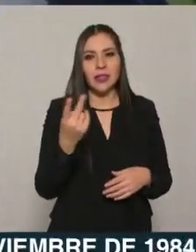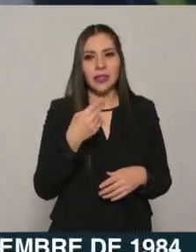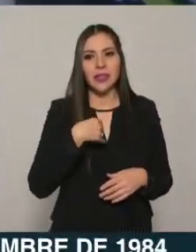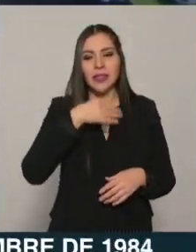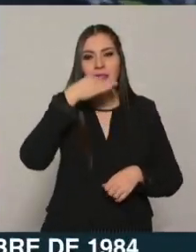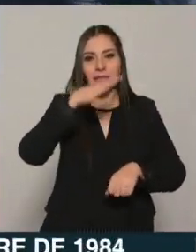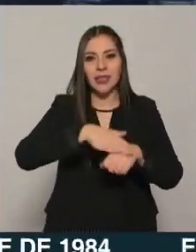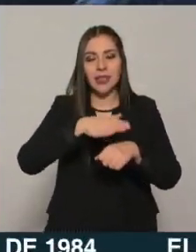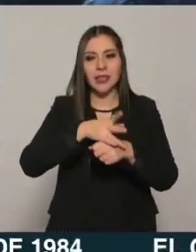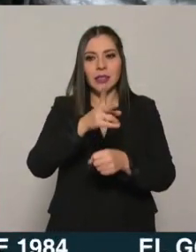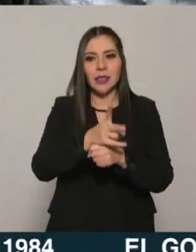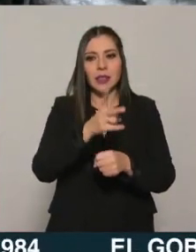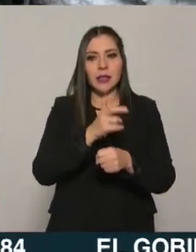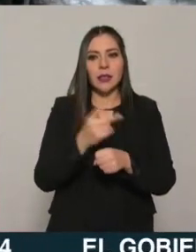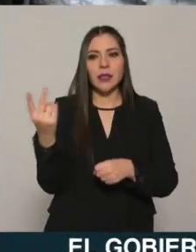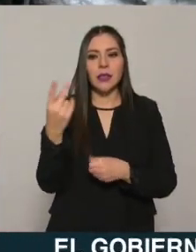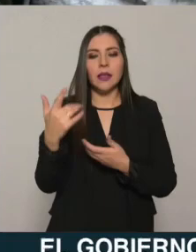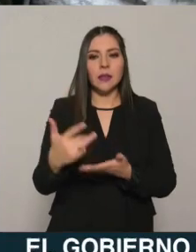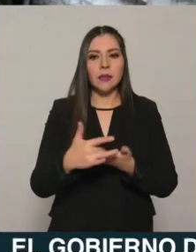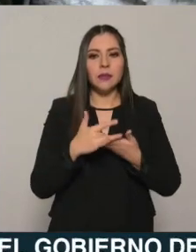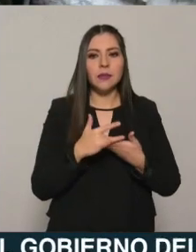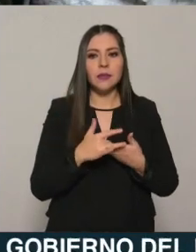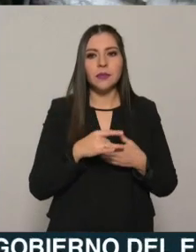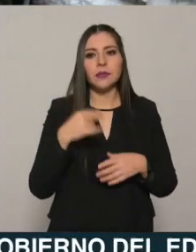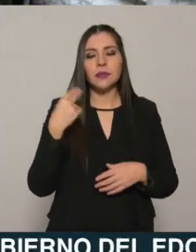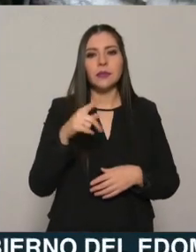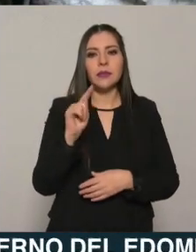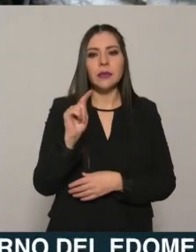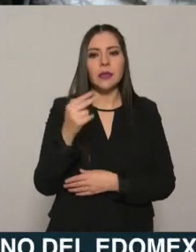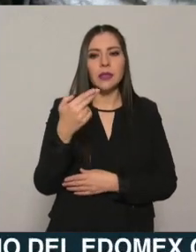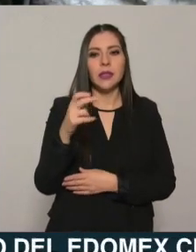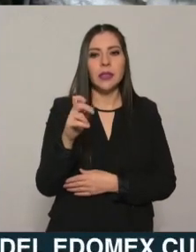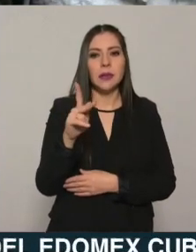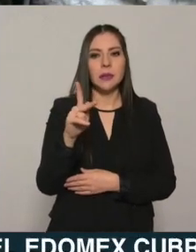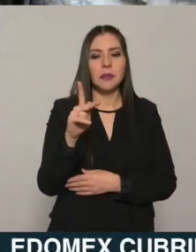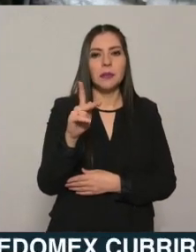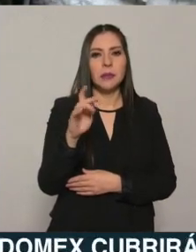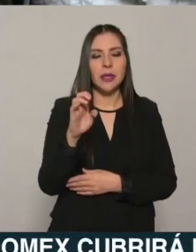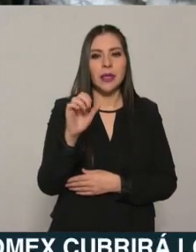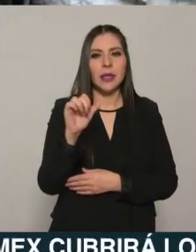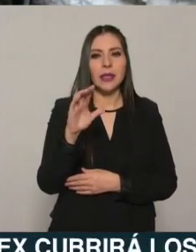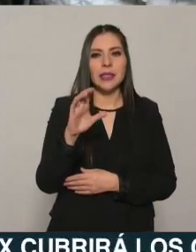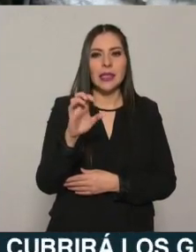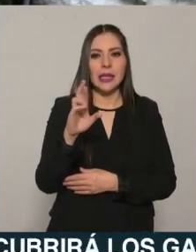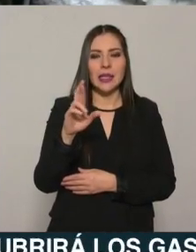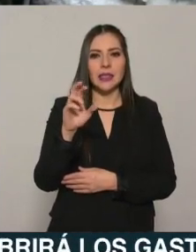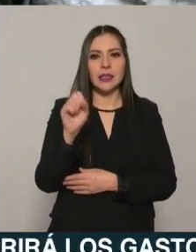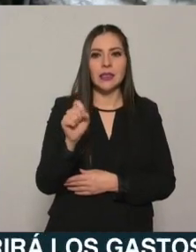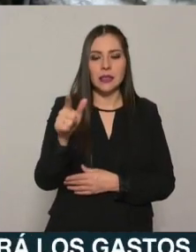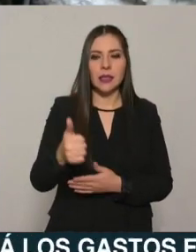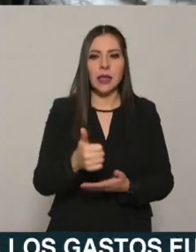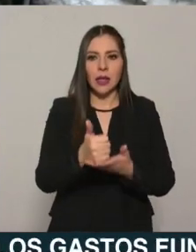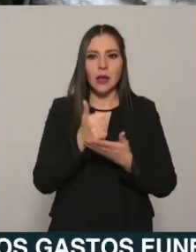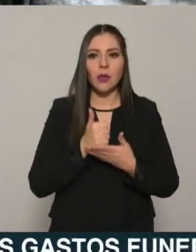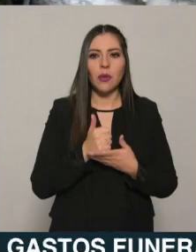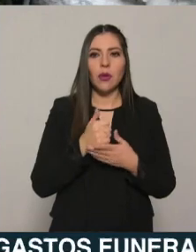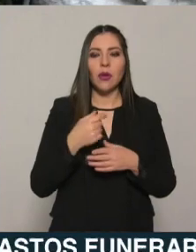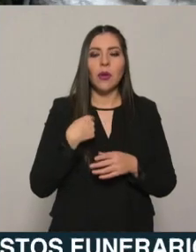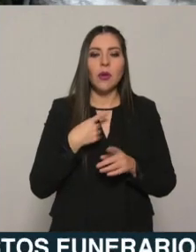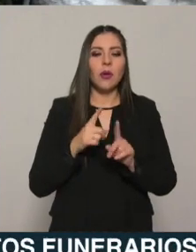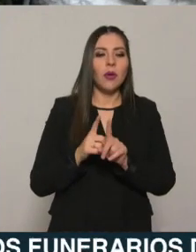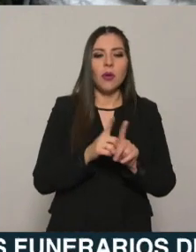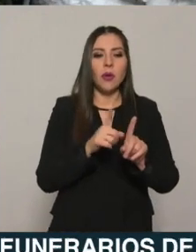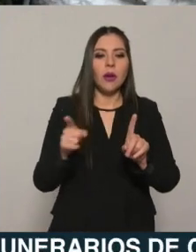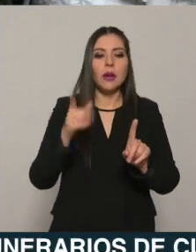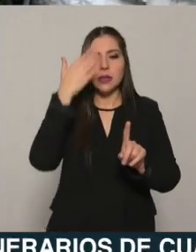apoyaran haciendo lo que se conoce como de pacers, que ellos como que me marcan el paso y me ayudan a mantener una